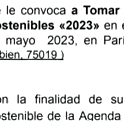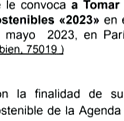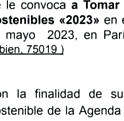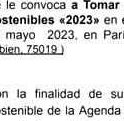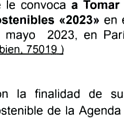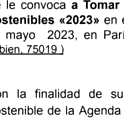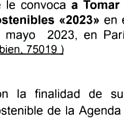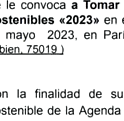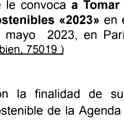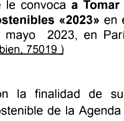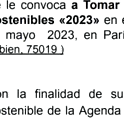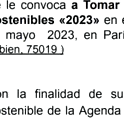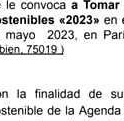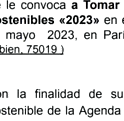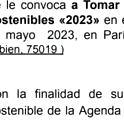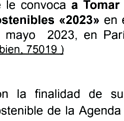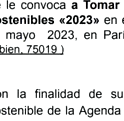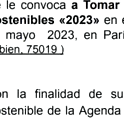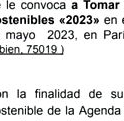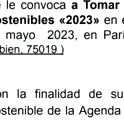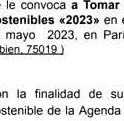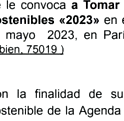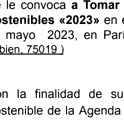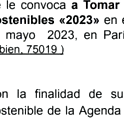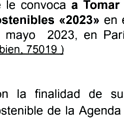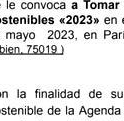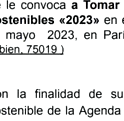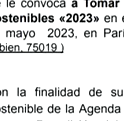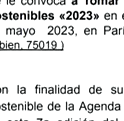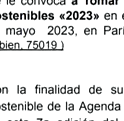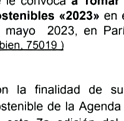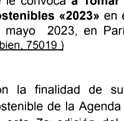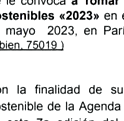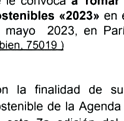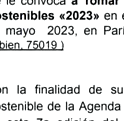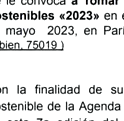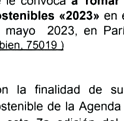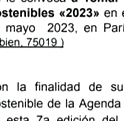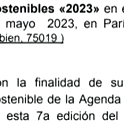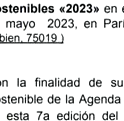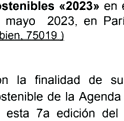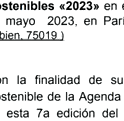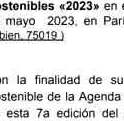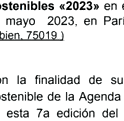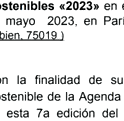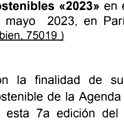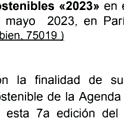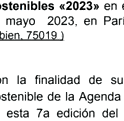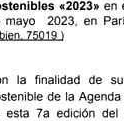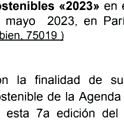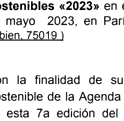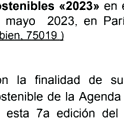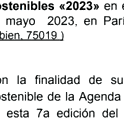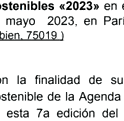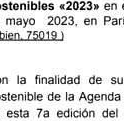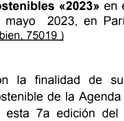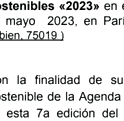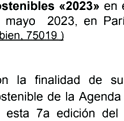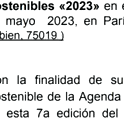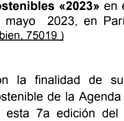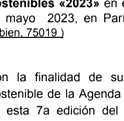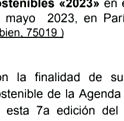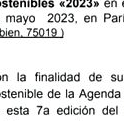le convoca a tomar protesta como embajador de la Organización Mundial de Ciudades Sostenibles 2023 en el marco del séptimo Foro